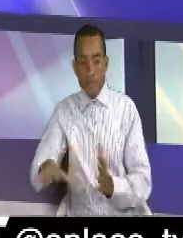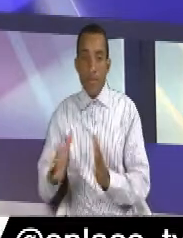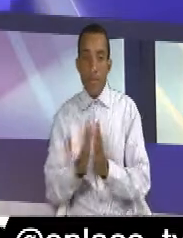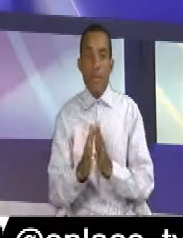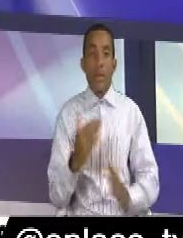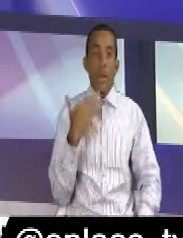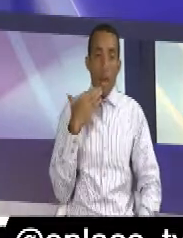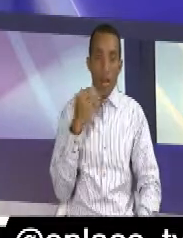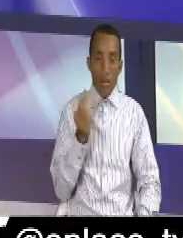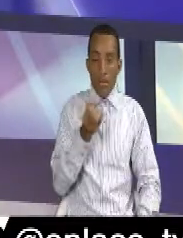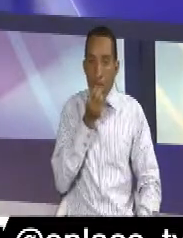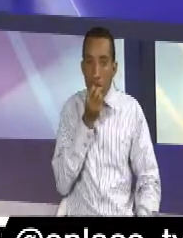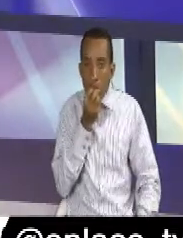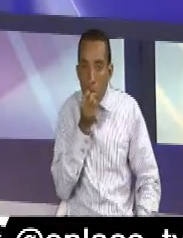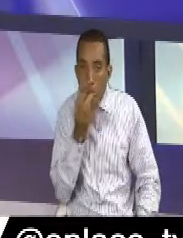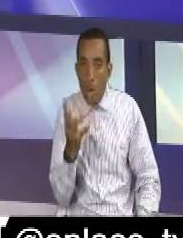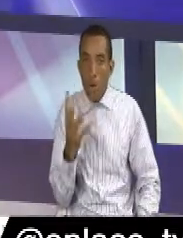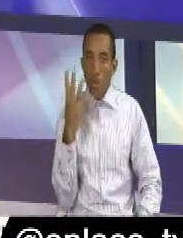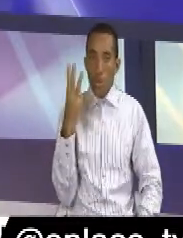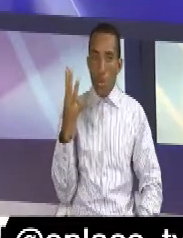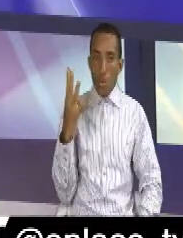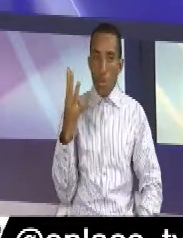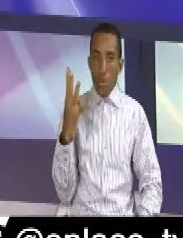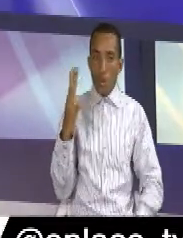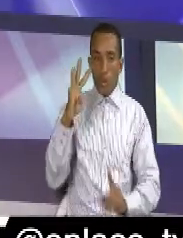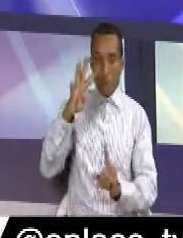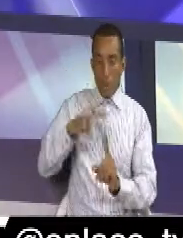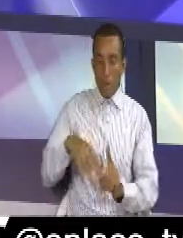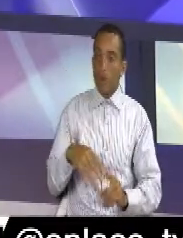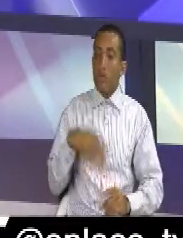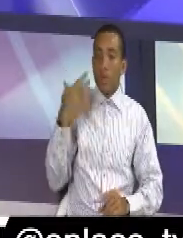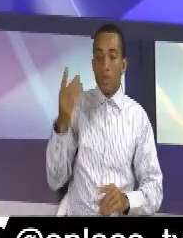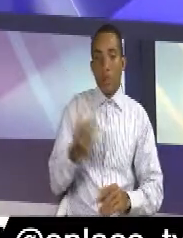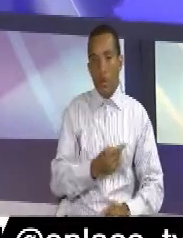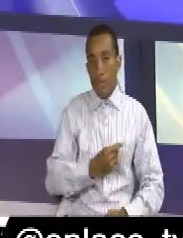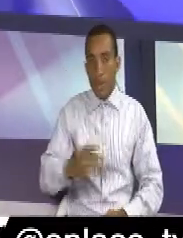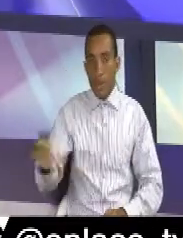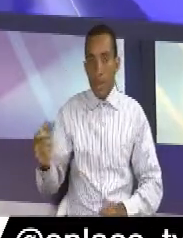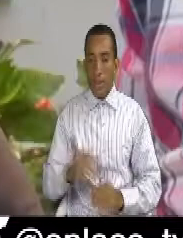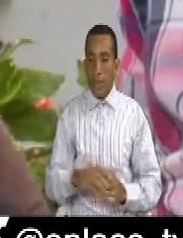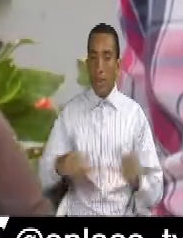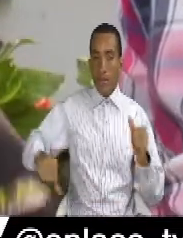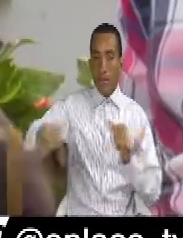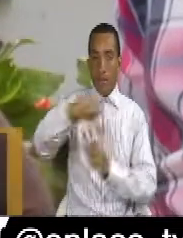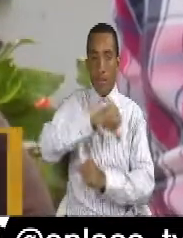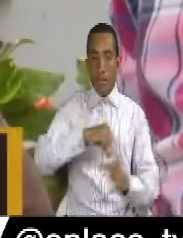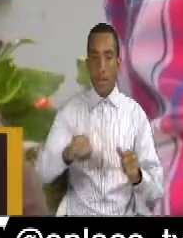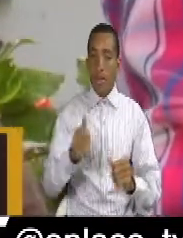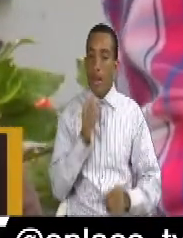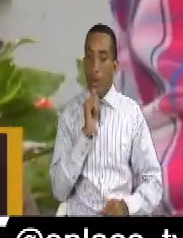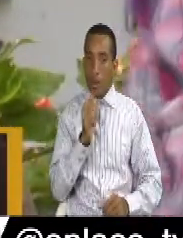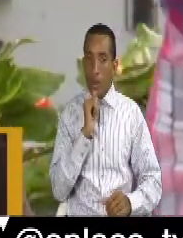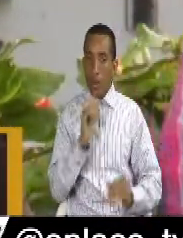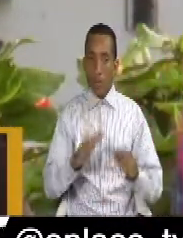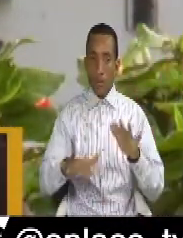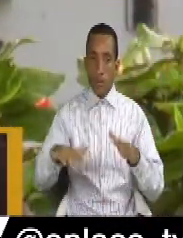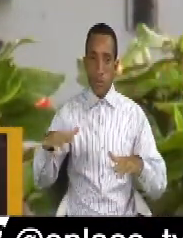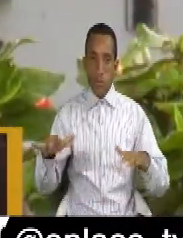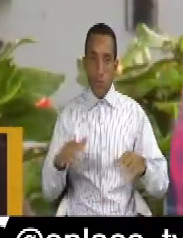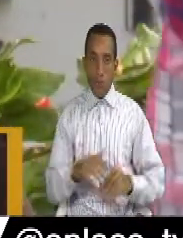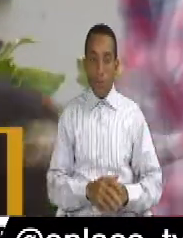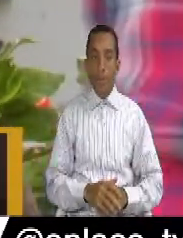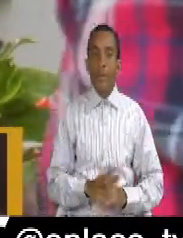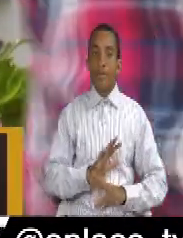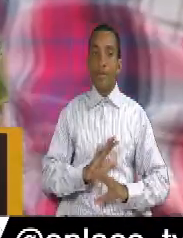que lleva 4 meses sin recibir pagos después de ser despedida de la obra del parque acuático. Ella es Ana Delia Díaz, una ciudadana que ya